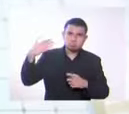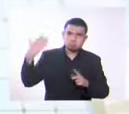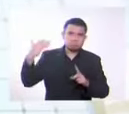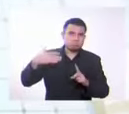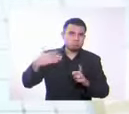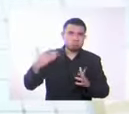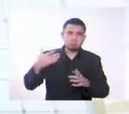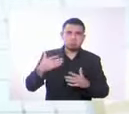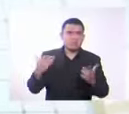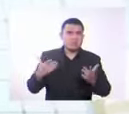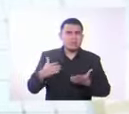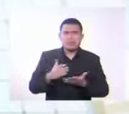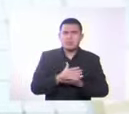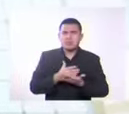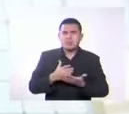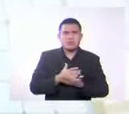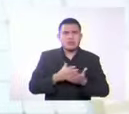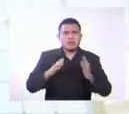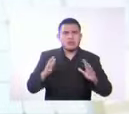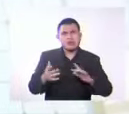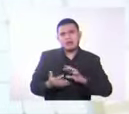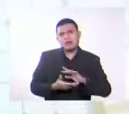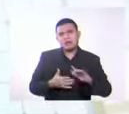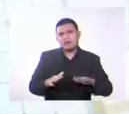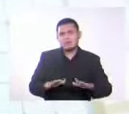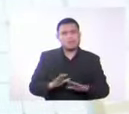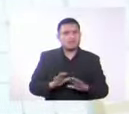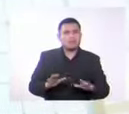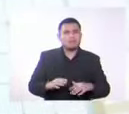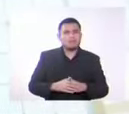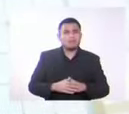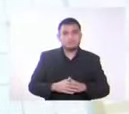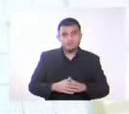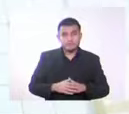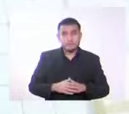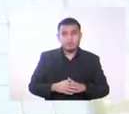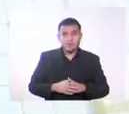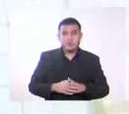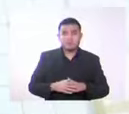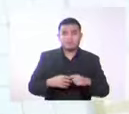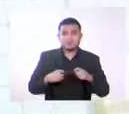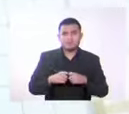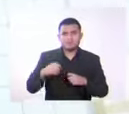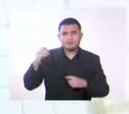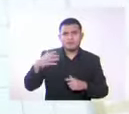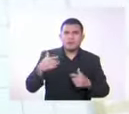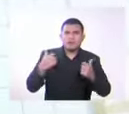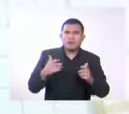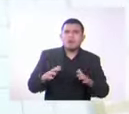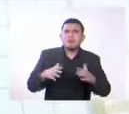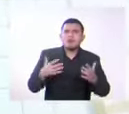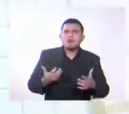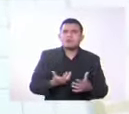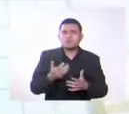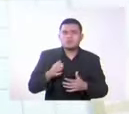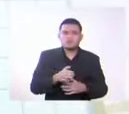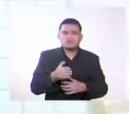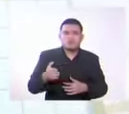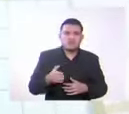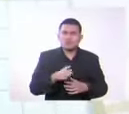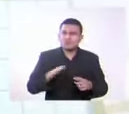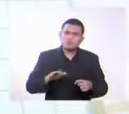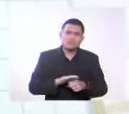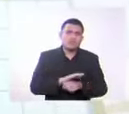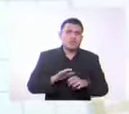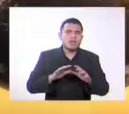sin producir ningún desecho tóxico para el ambiente. Entonces, si la energía solar es tan beneficiosa, ¿por qué no la usamos masivamente en todo el